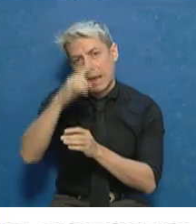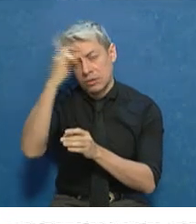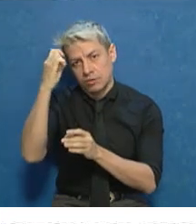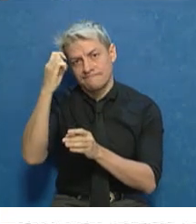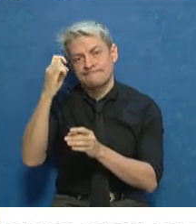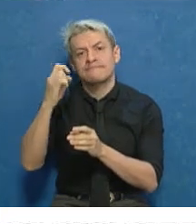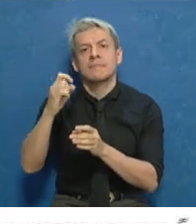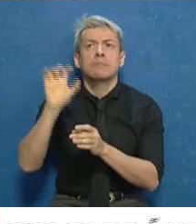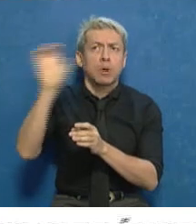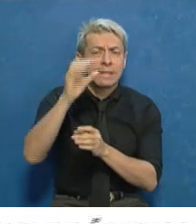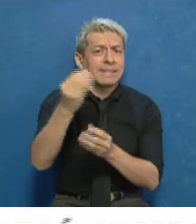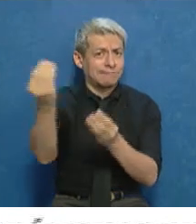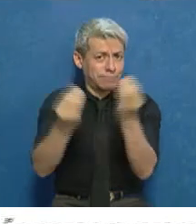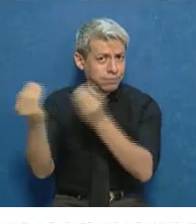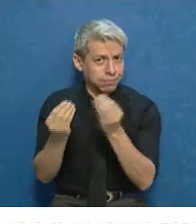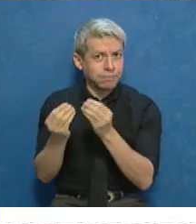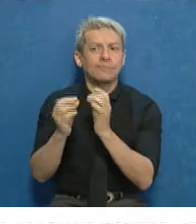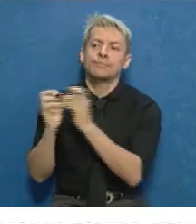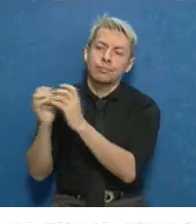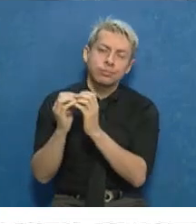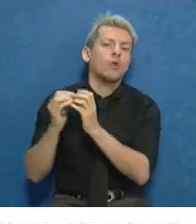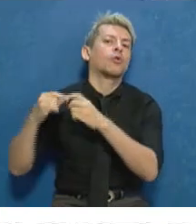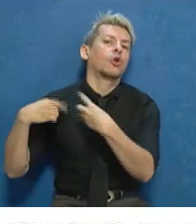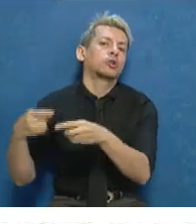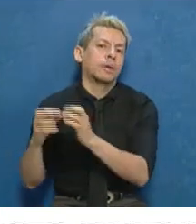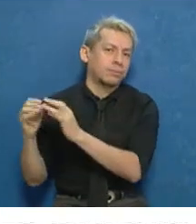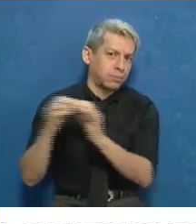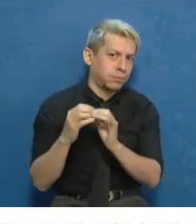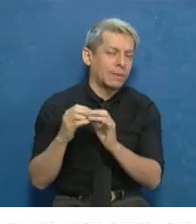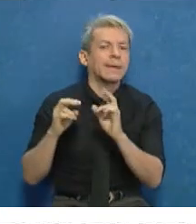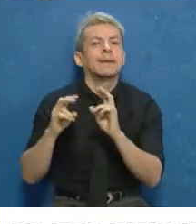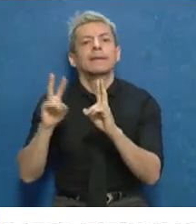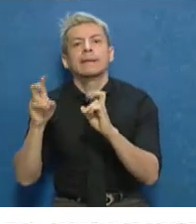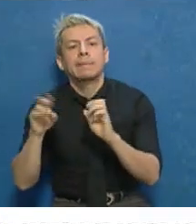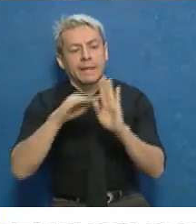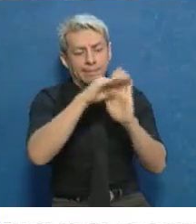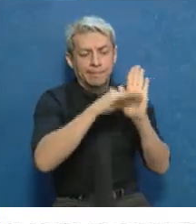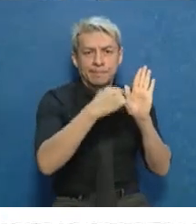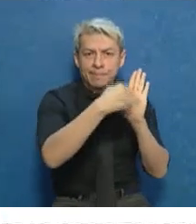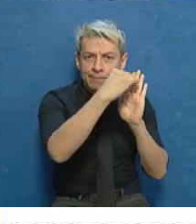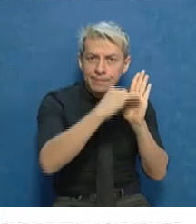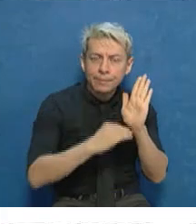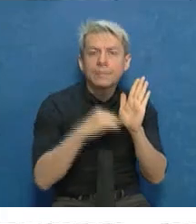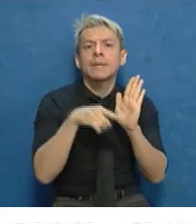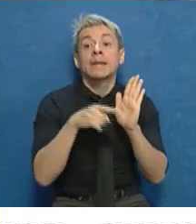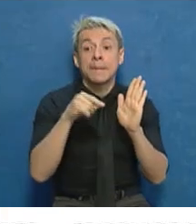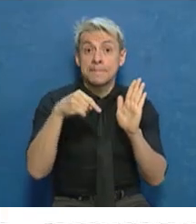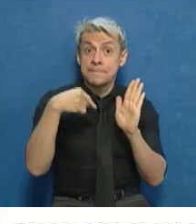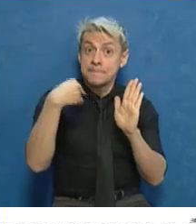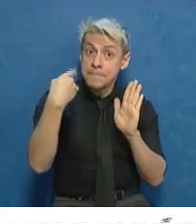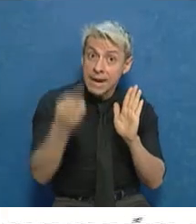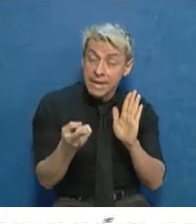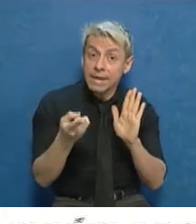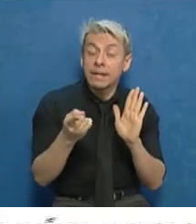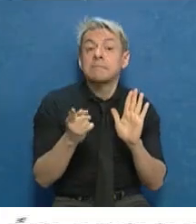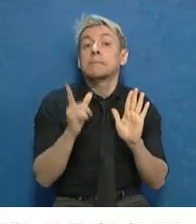una de las jurisdicciones para seguir avanzando en esta guía, que es un semáforo que mañana sería